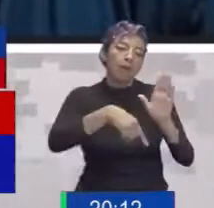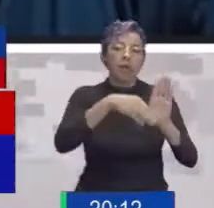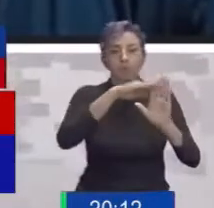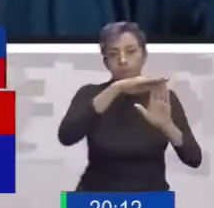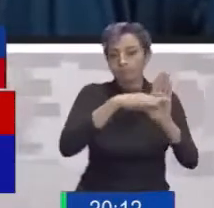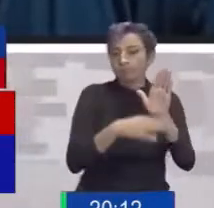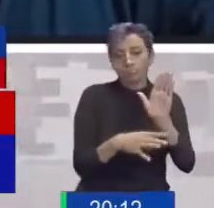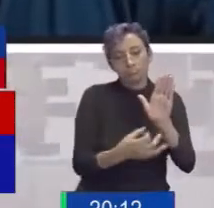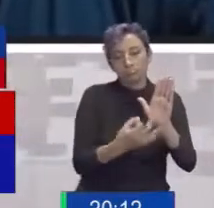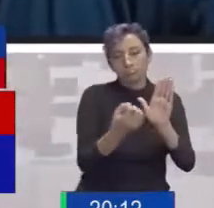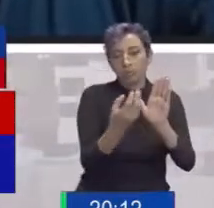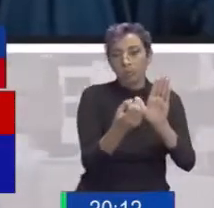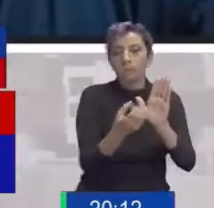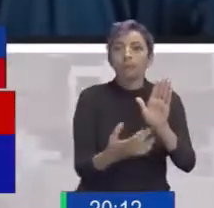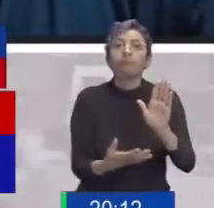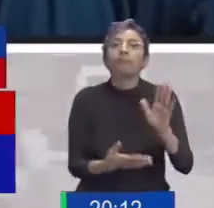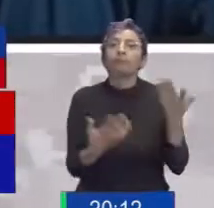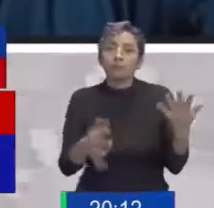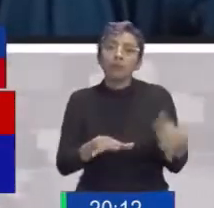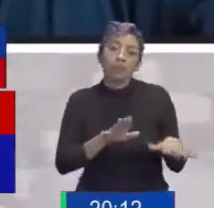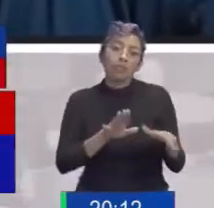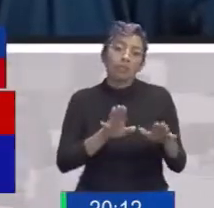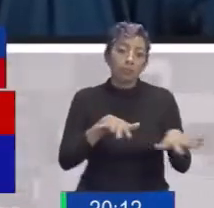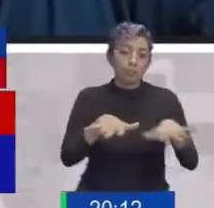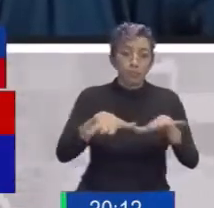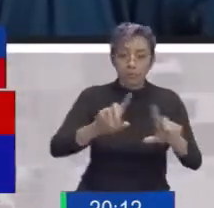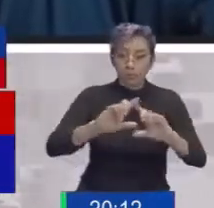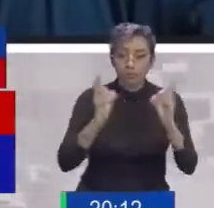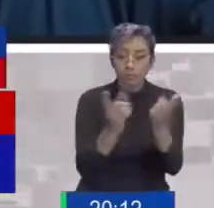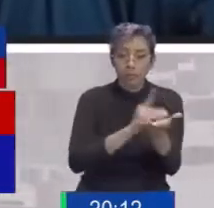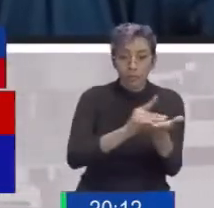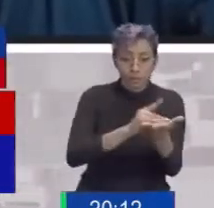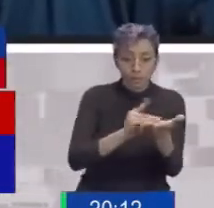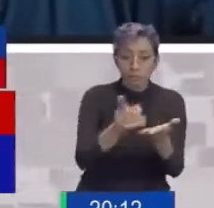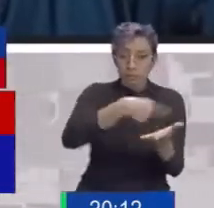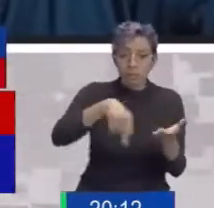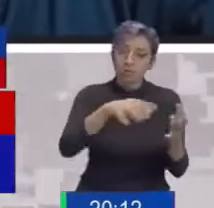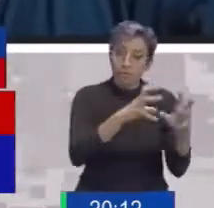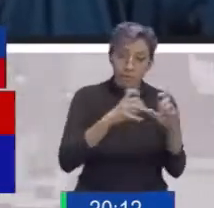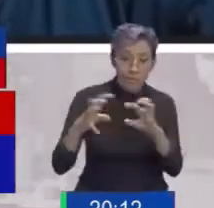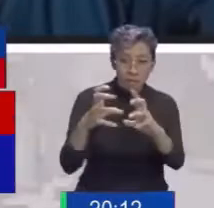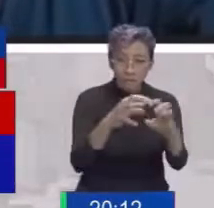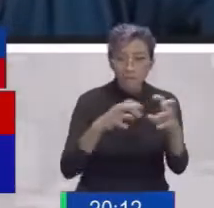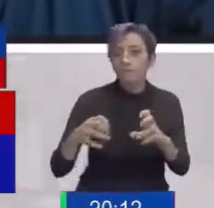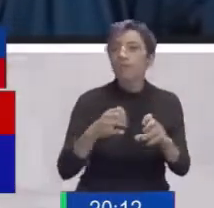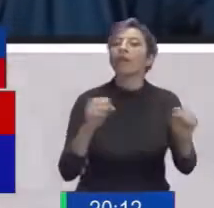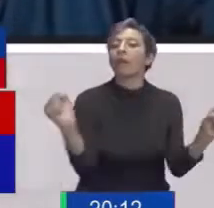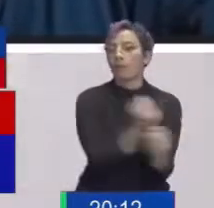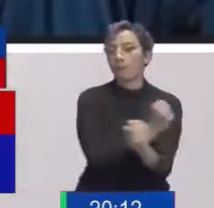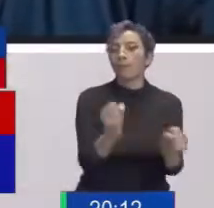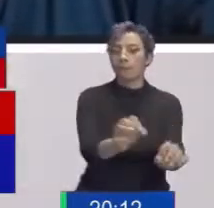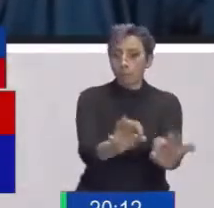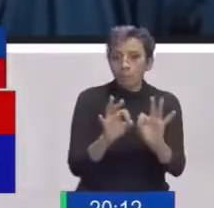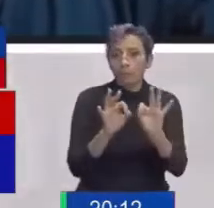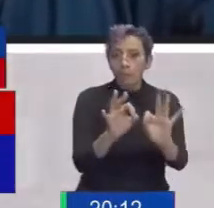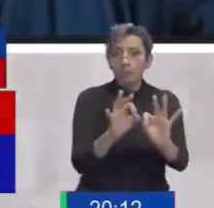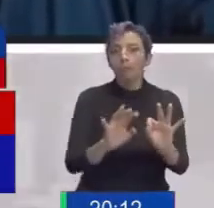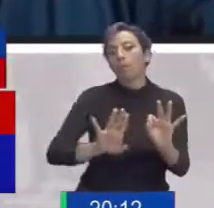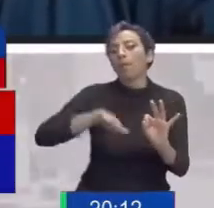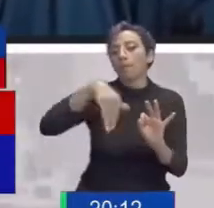y, sin ningún tipo de objeción, también fue aprobado unánimemente en senadores, luego de ser tratado en las respectivas